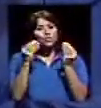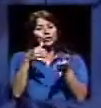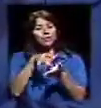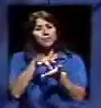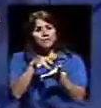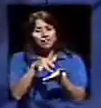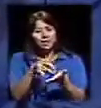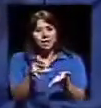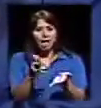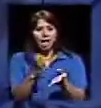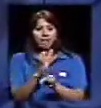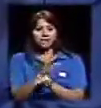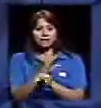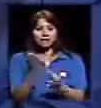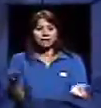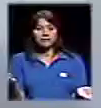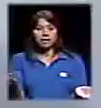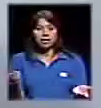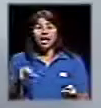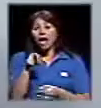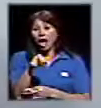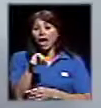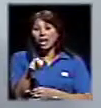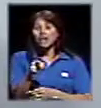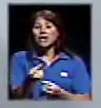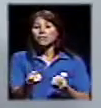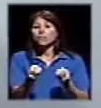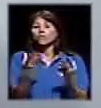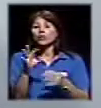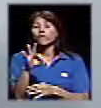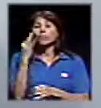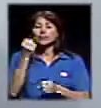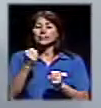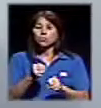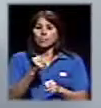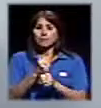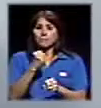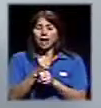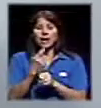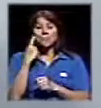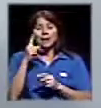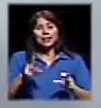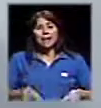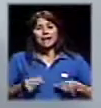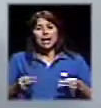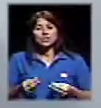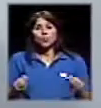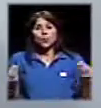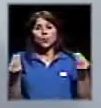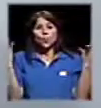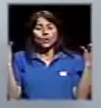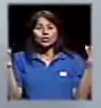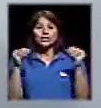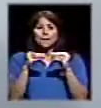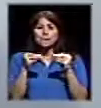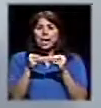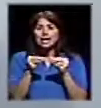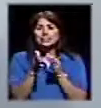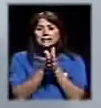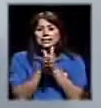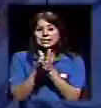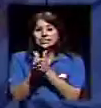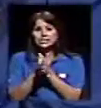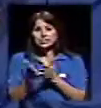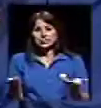hay muchas fuentes, digamos, en donde se puede trabajar de manera tal que el gasto público sea muchísimo más eficiente. Pero en